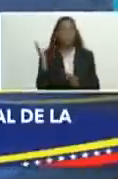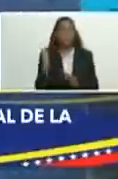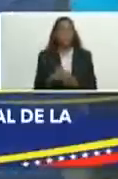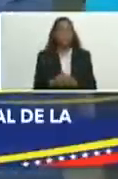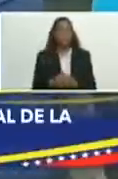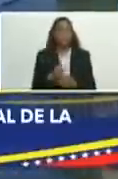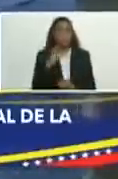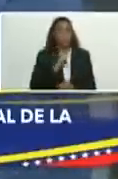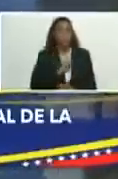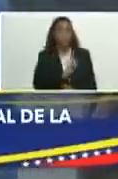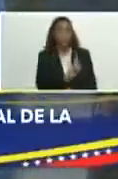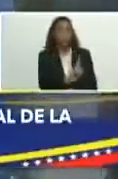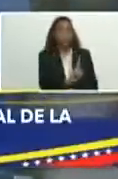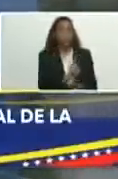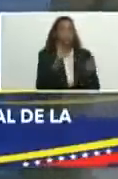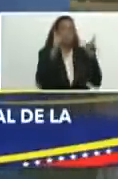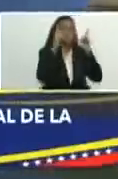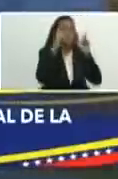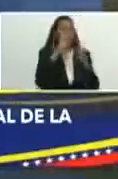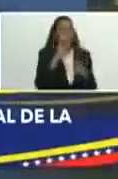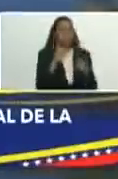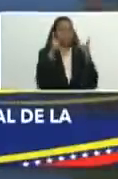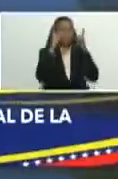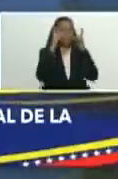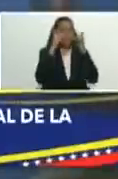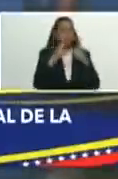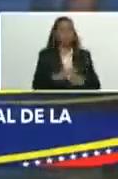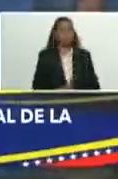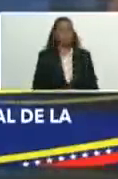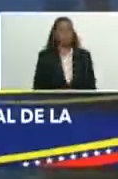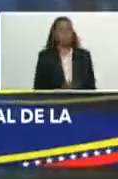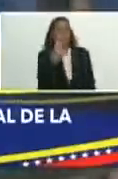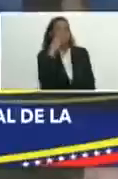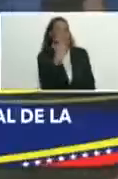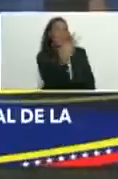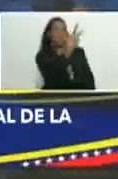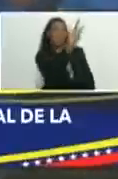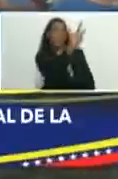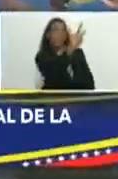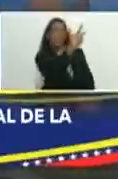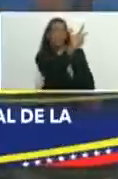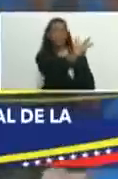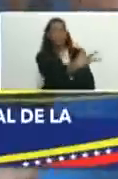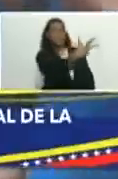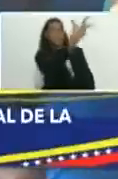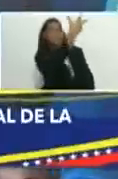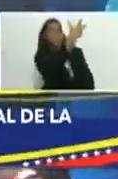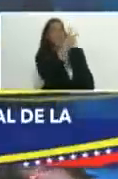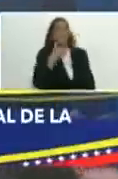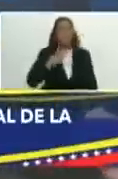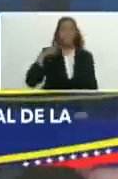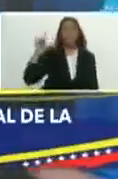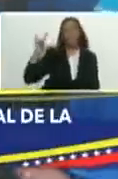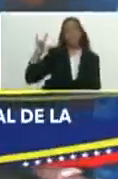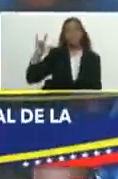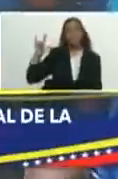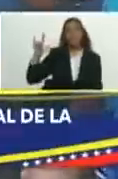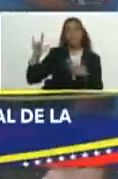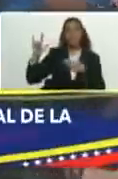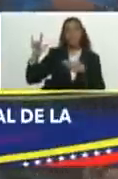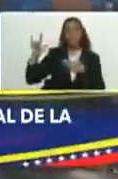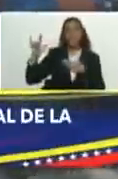Yo voy para allá, yo voy para allá. Vamos a tomarnos un selfie para mi Instagram.